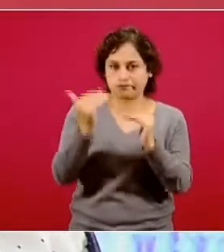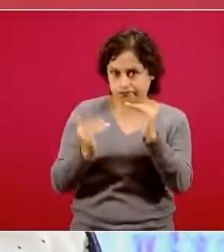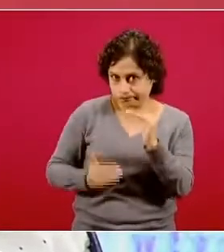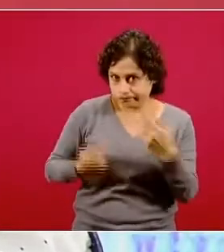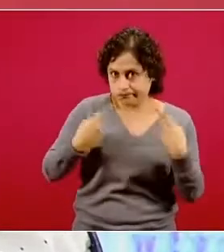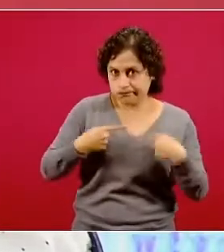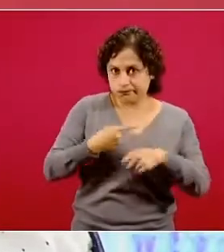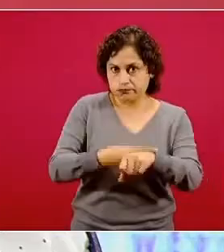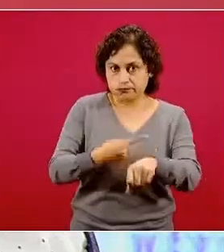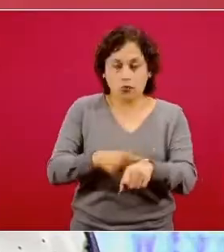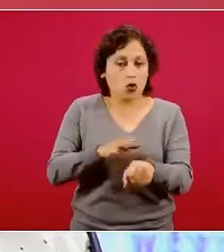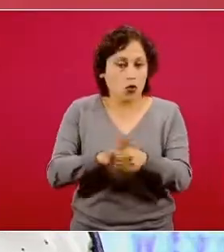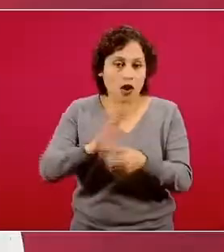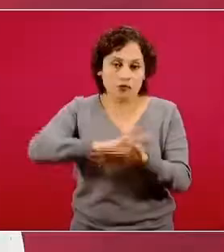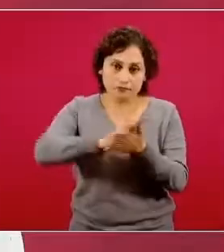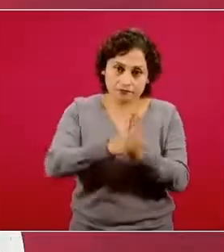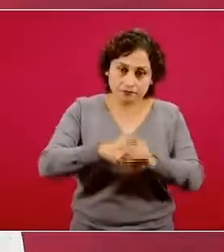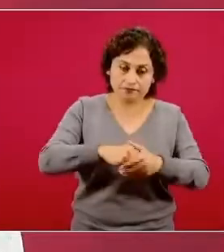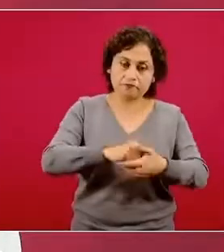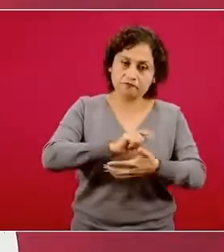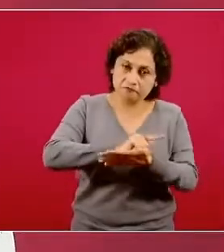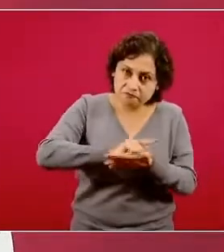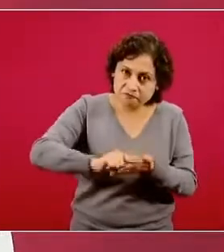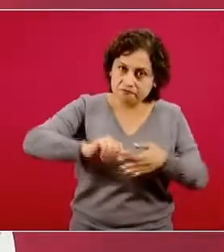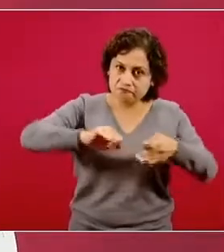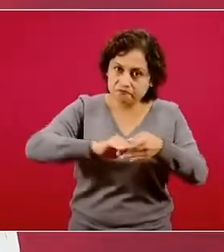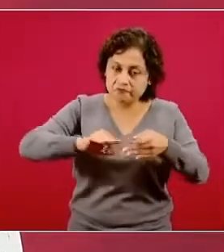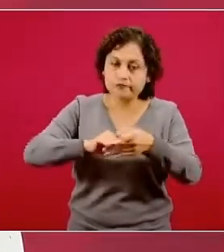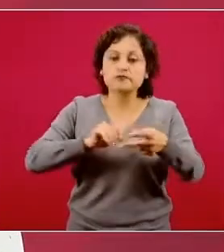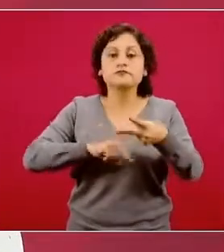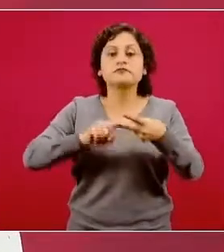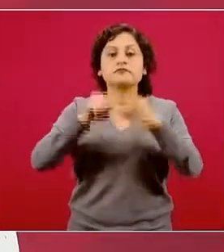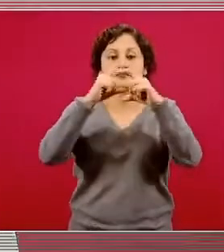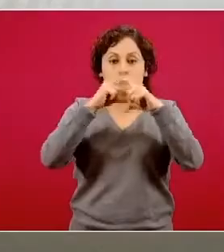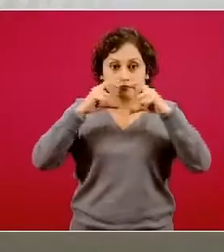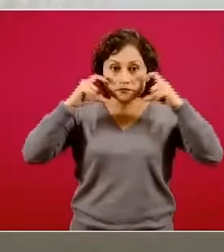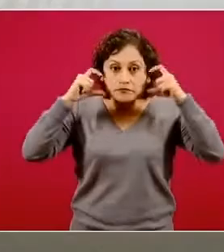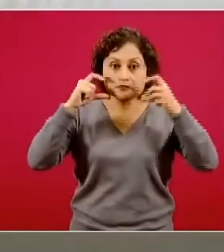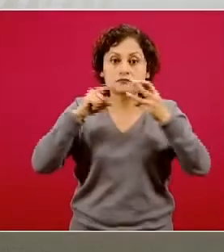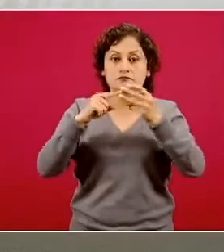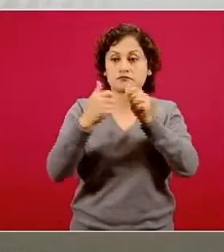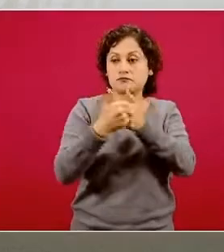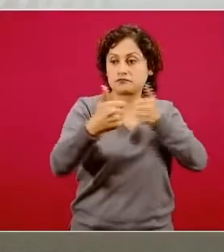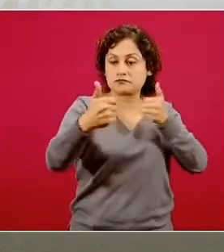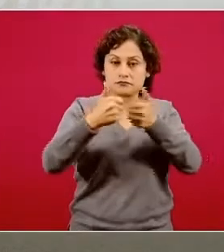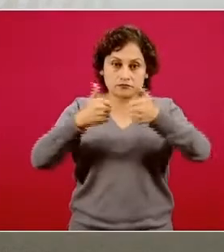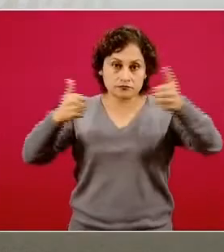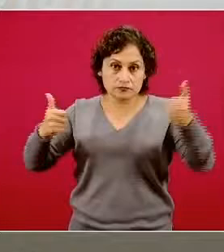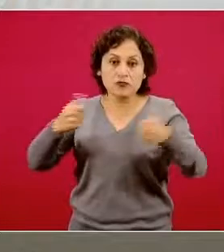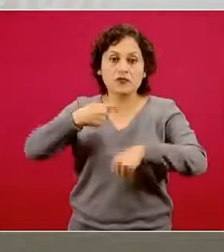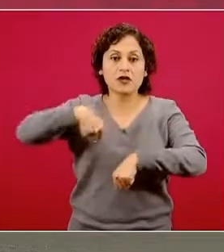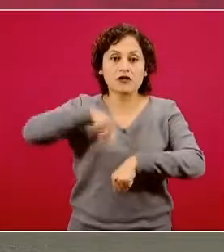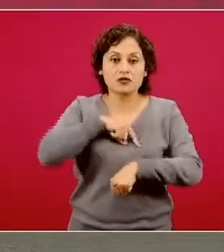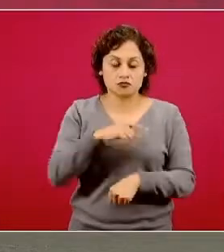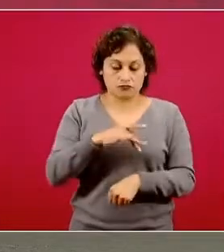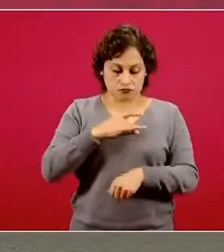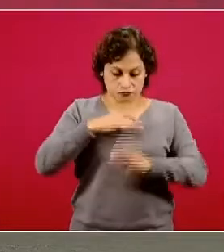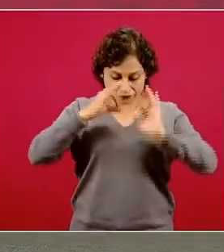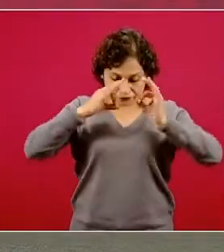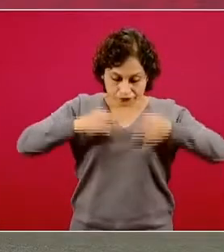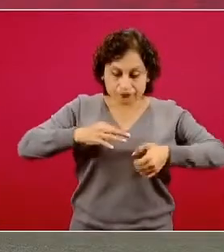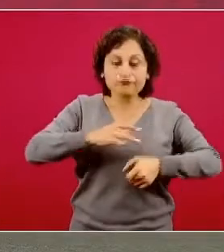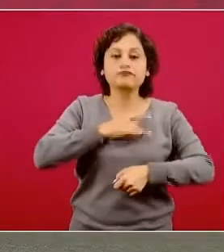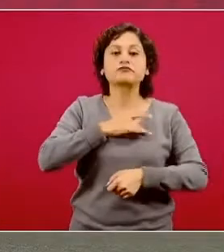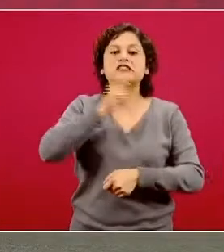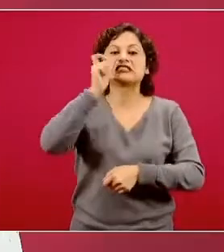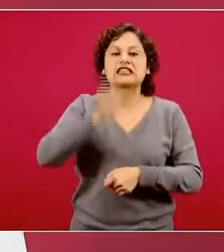nuestra sana distancia, usar nuestro cubrebocas, estar al pendiente de nuestra salud y a los primeros síntomas de